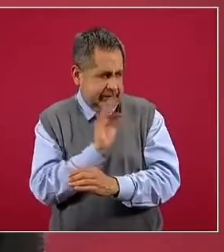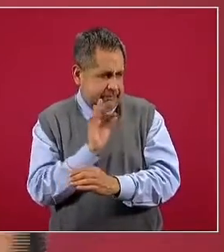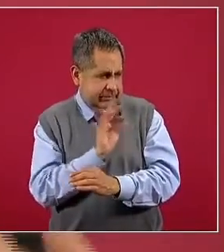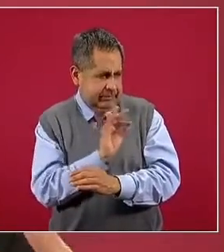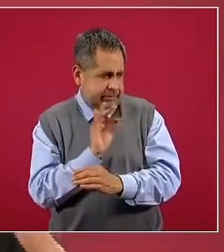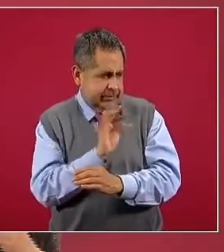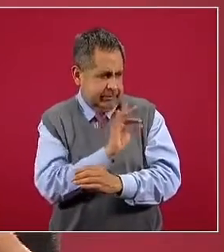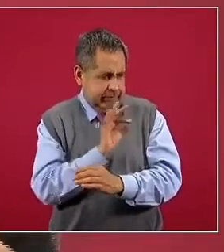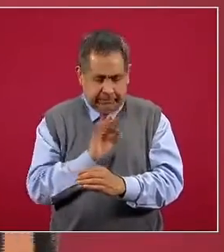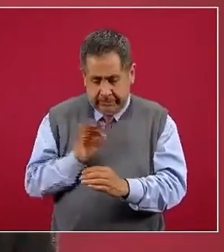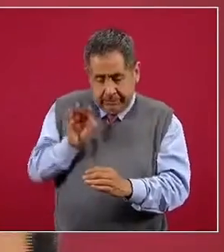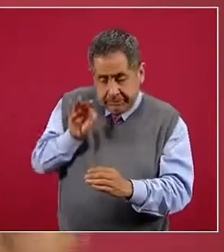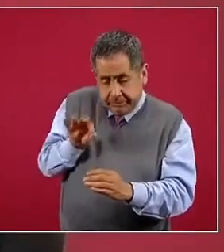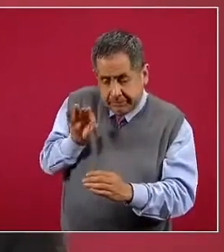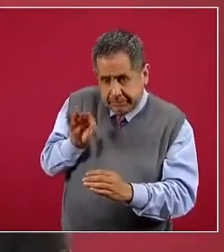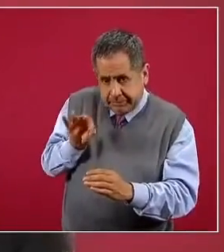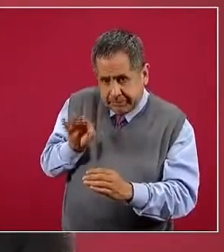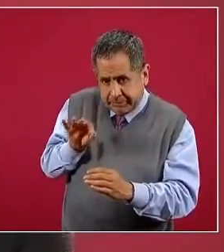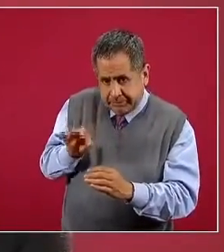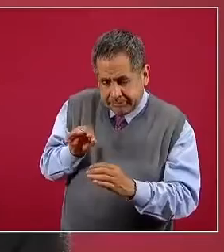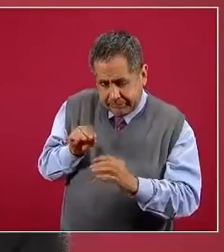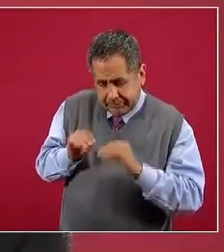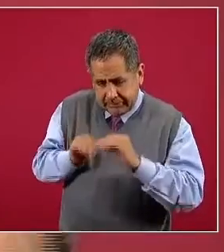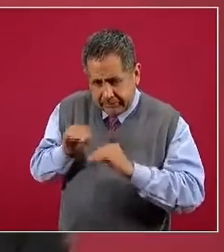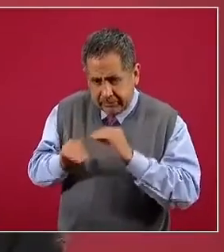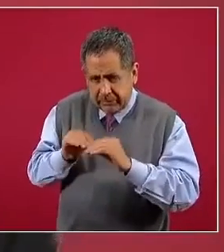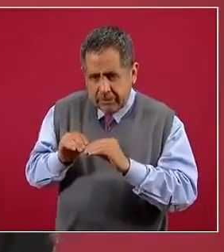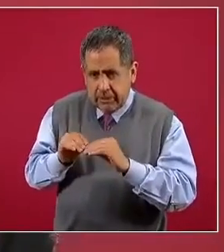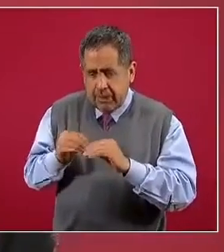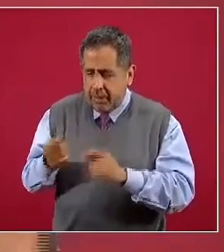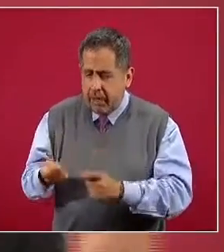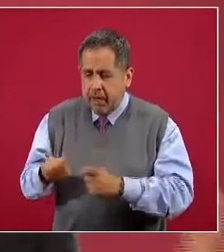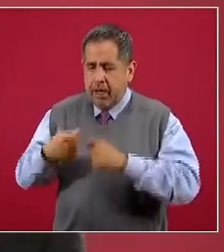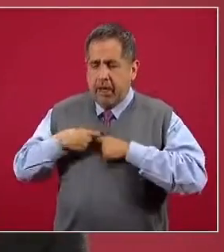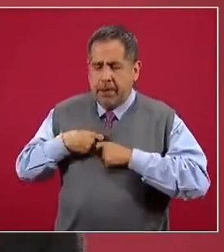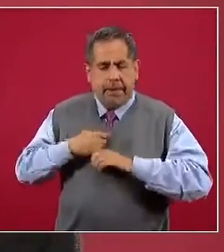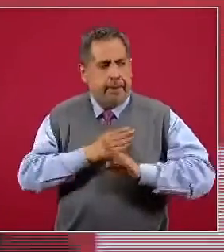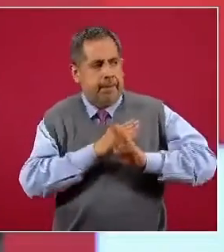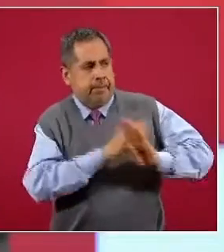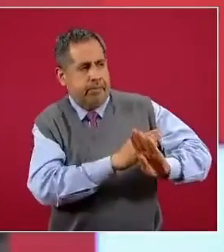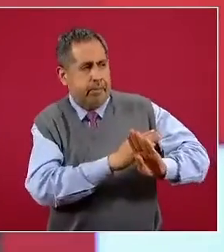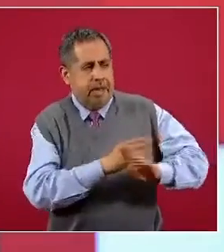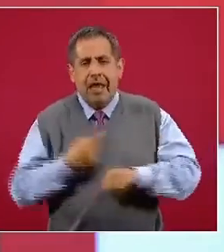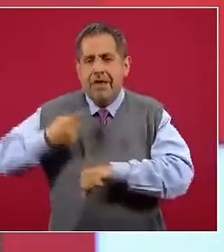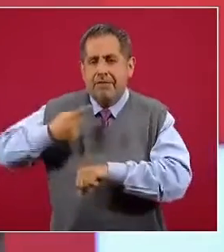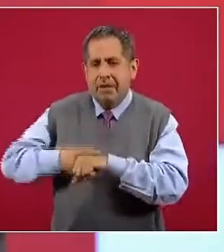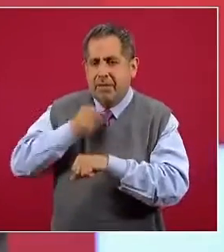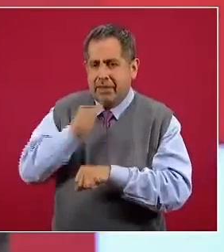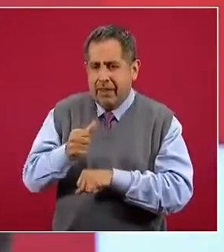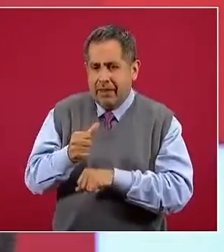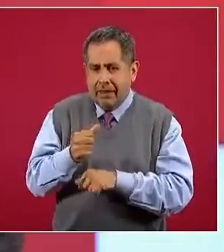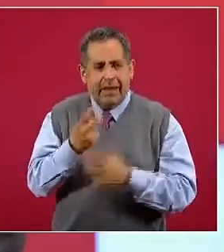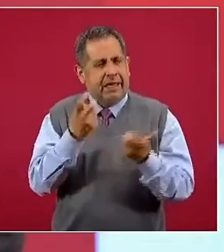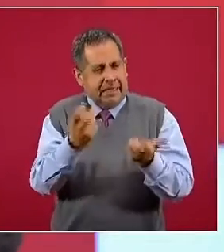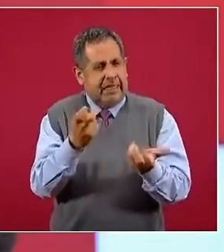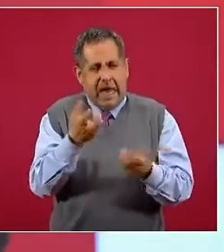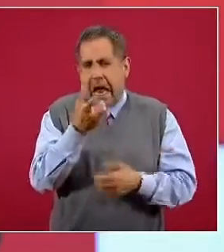que ayuden a causar inmunidad sin causar enfermedad. Y este es el principio básico de cualquier